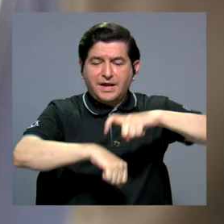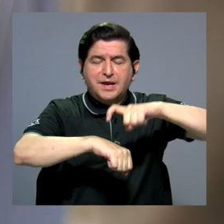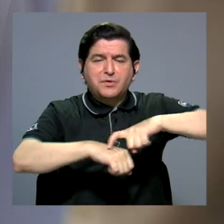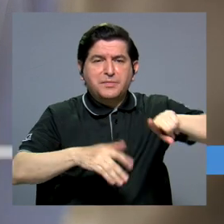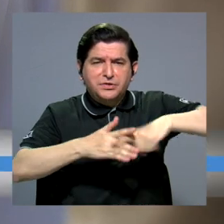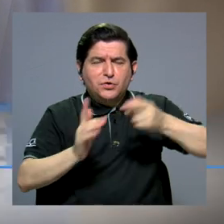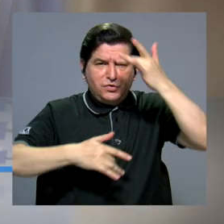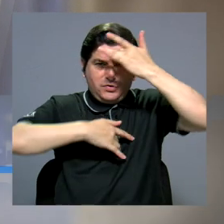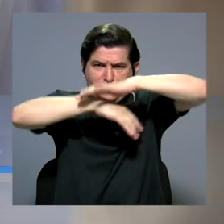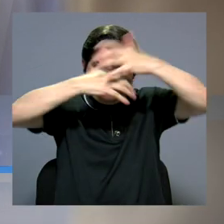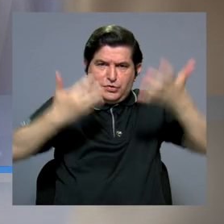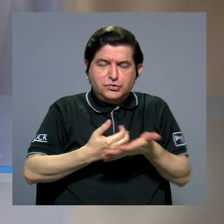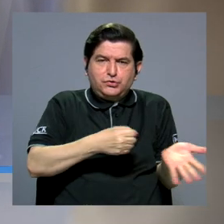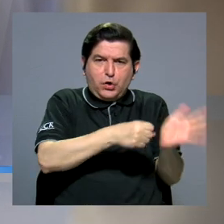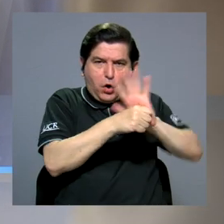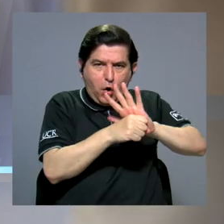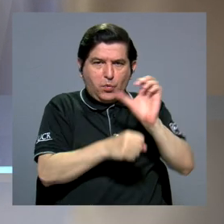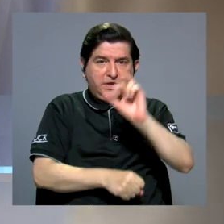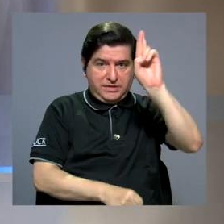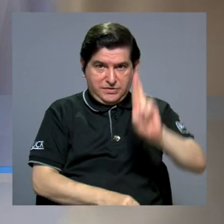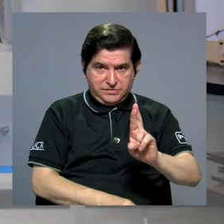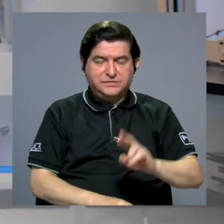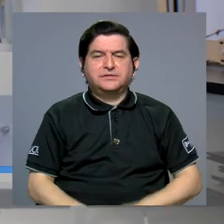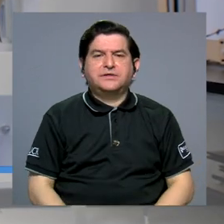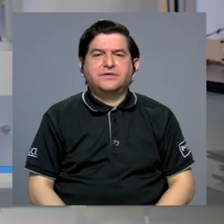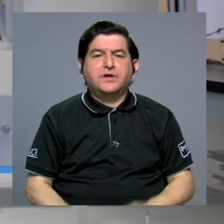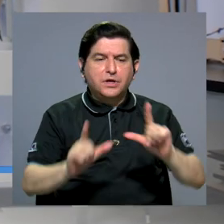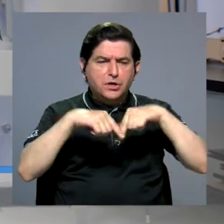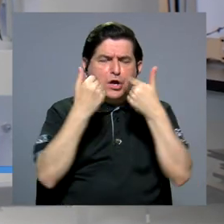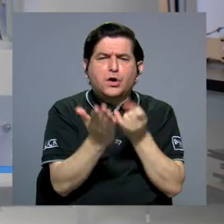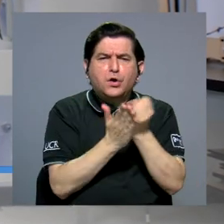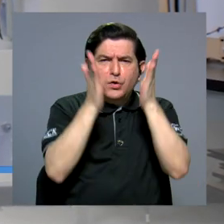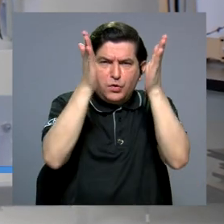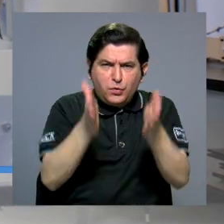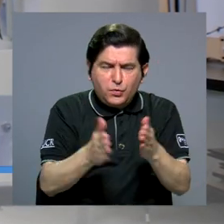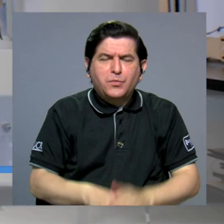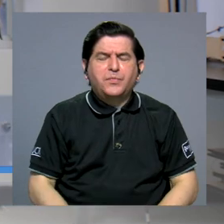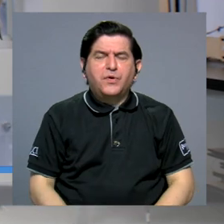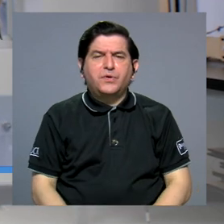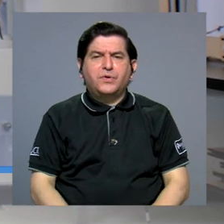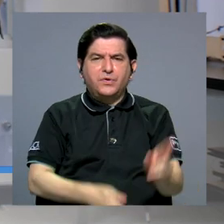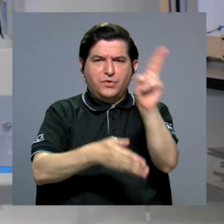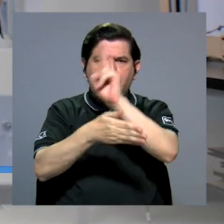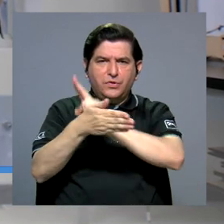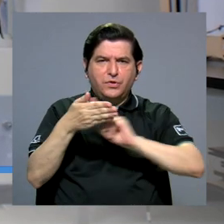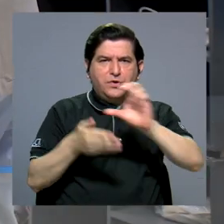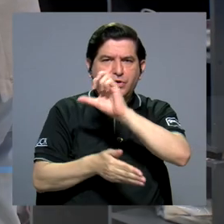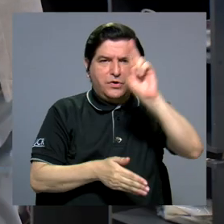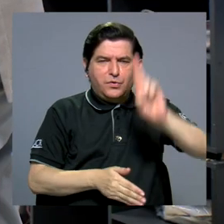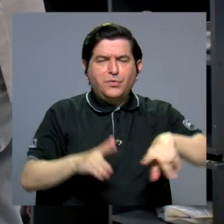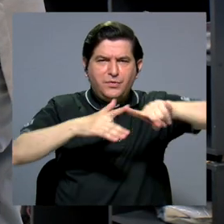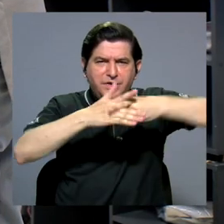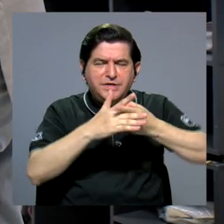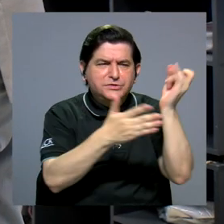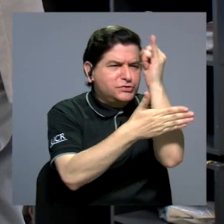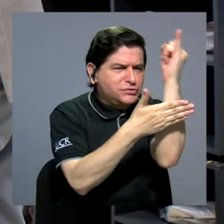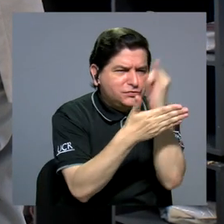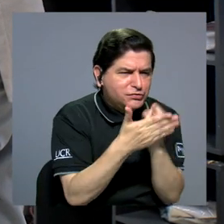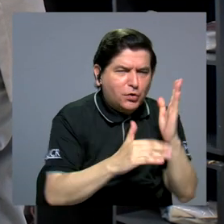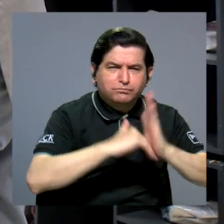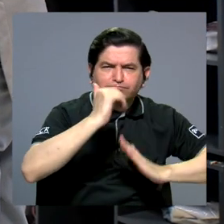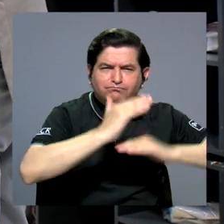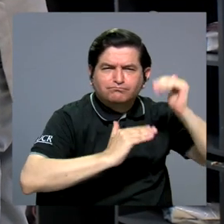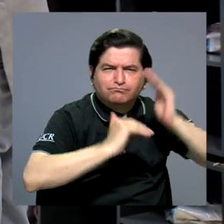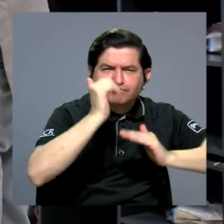Cuando inició la pandemia por el COVID-19 en Costa Rica, un grupo de investigadores de la Universidad de Costa Rica comenzó el diseño